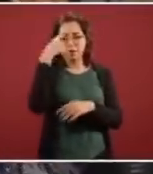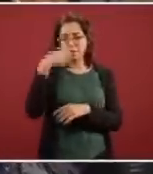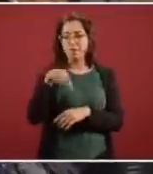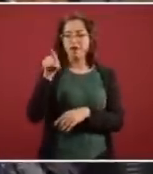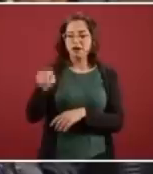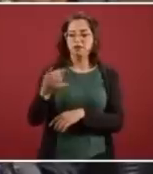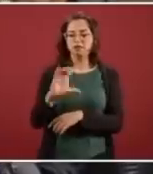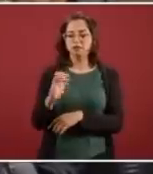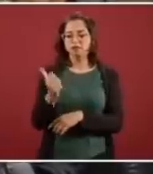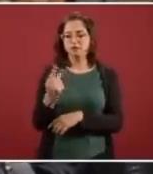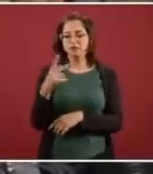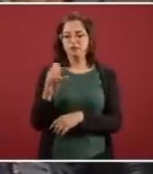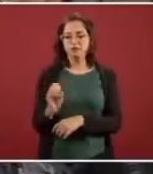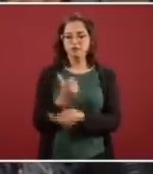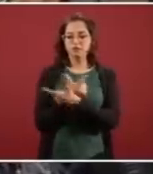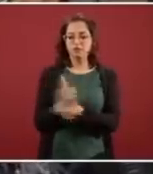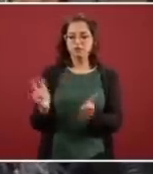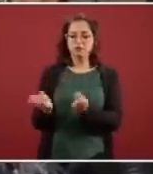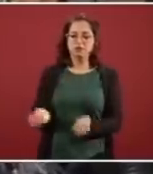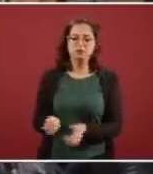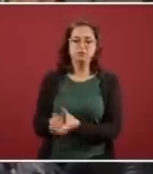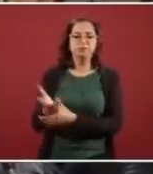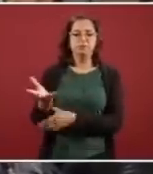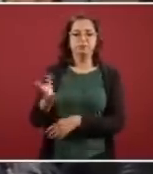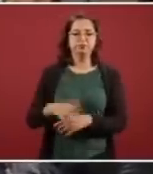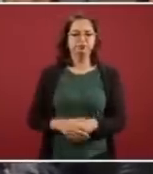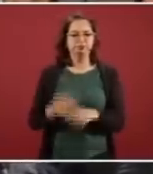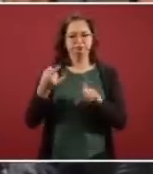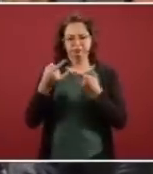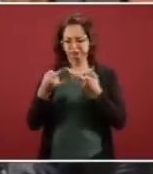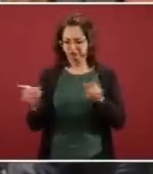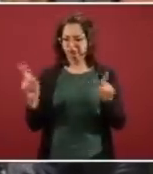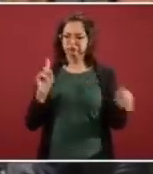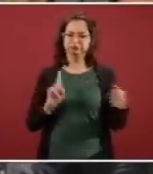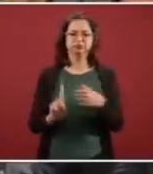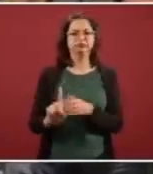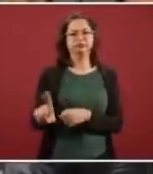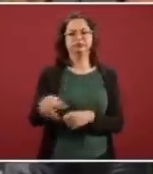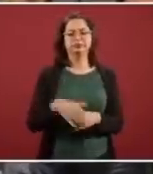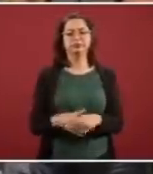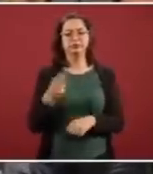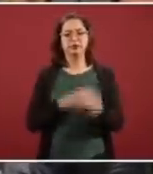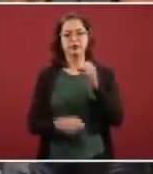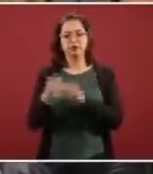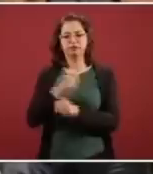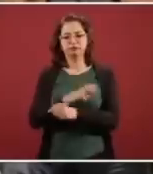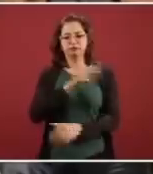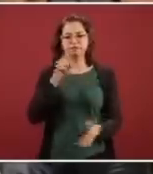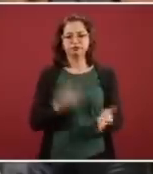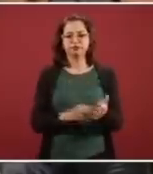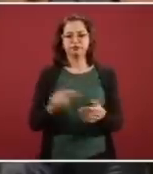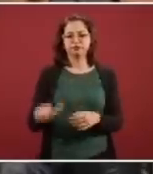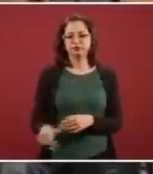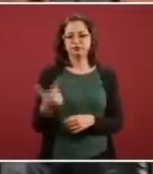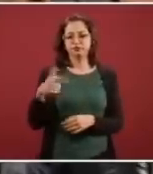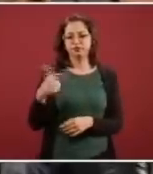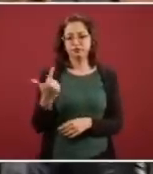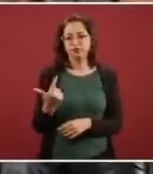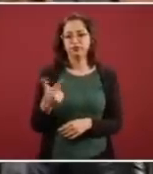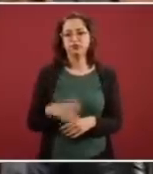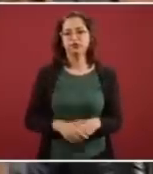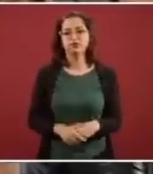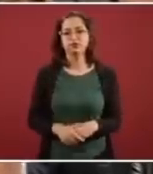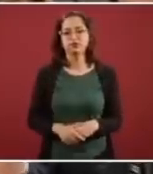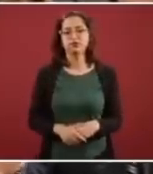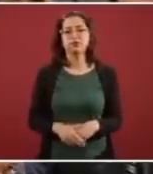máxima seguridad sin necesidad de cavar hoyos por la puerta grande. En el año 2012, a pocos días de haber asumido la